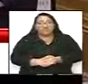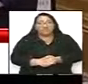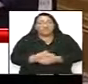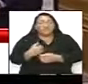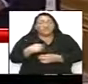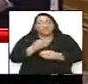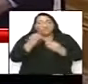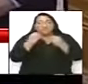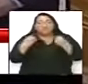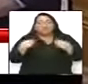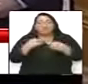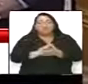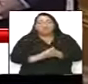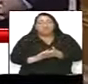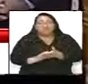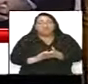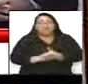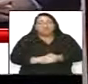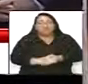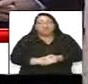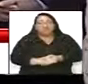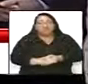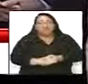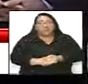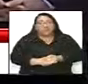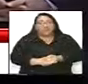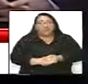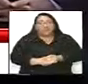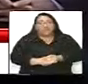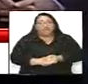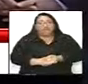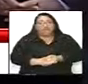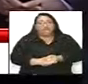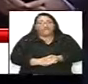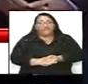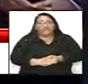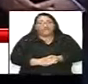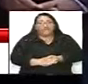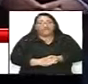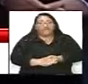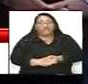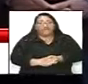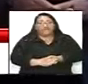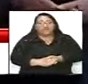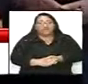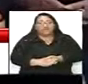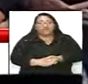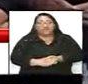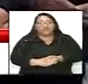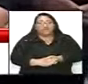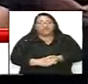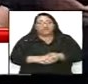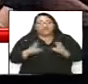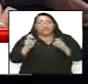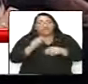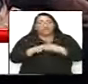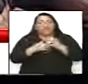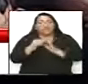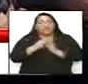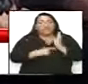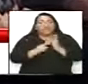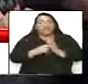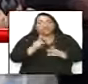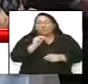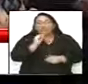hemos sido convocados. Y entonces es un tema que está pendiente y nos llama severamente la atención que el reglamento no se